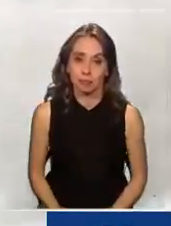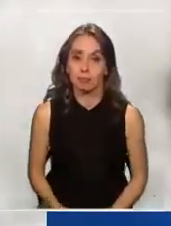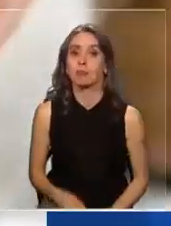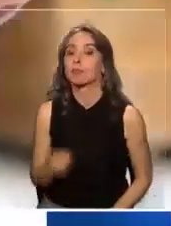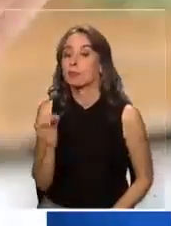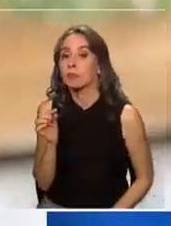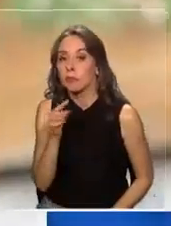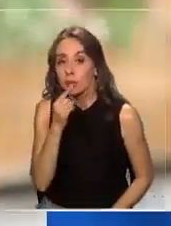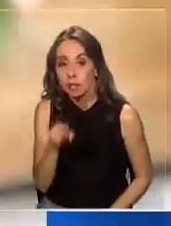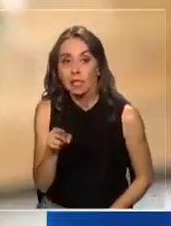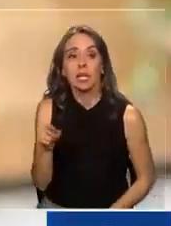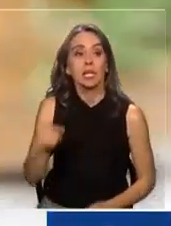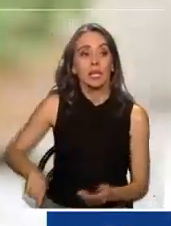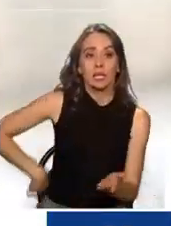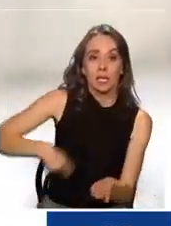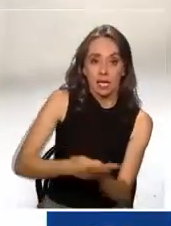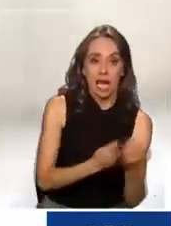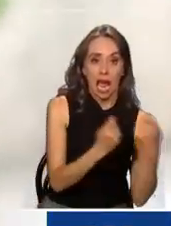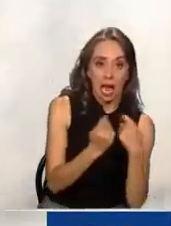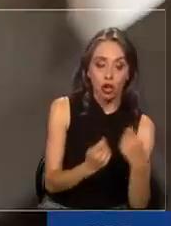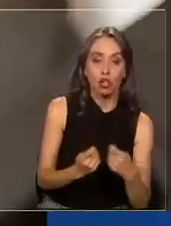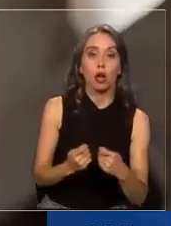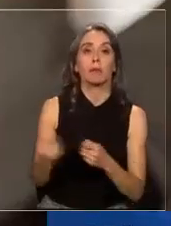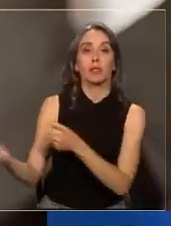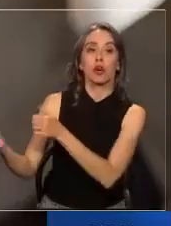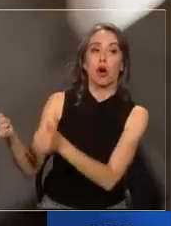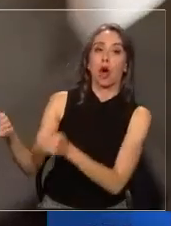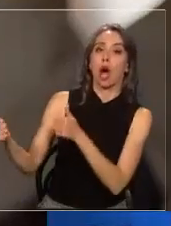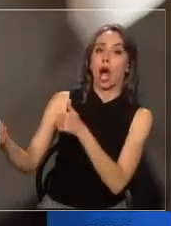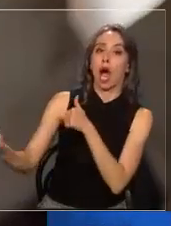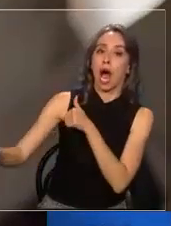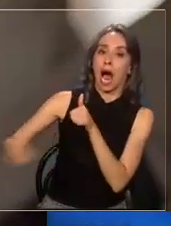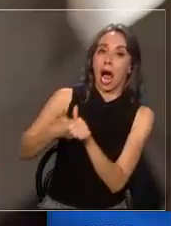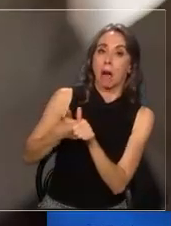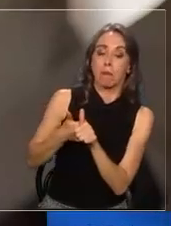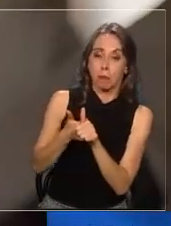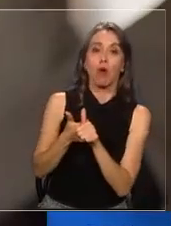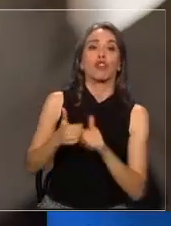Es sostén económico, es sostén emocional. Entonces, además,